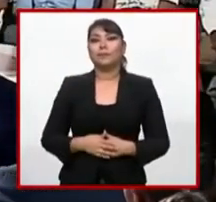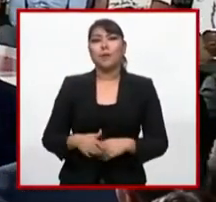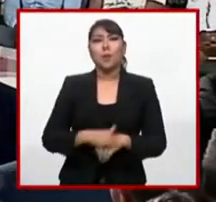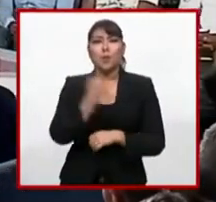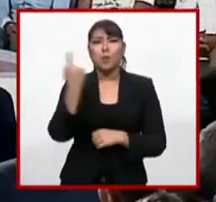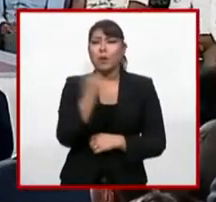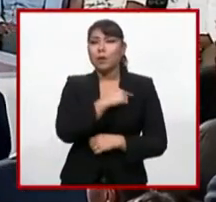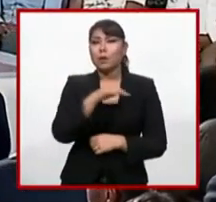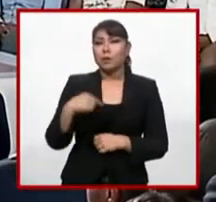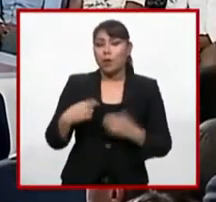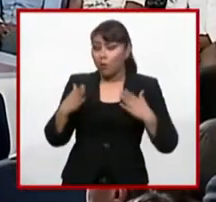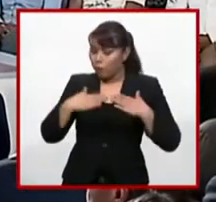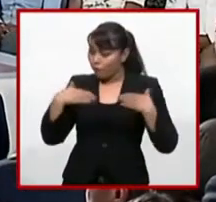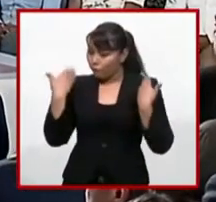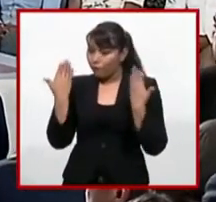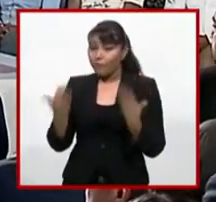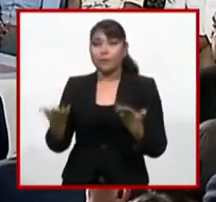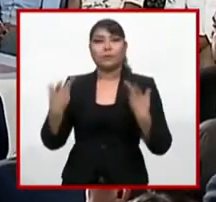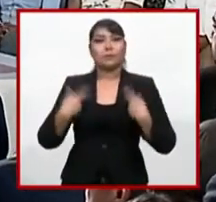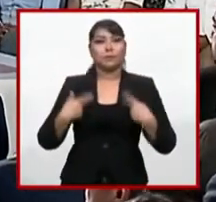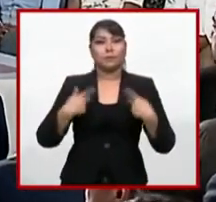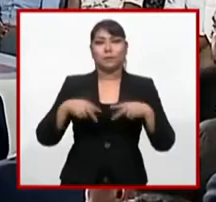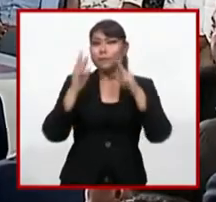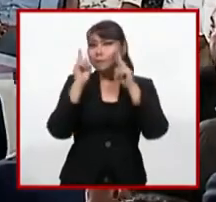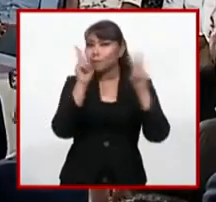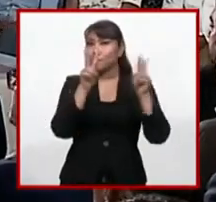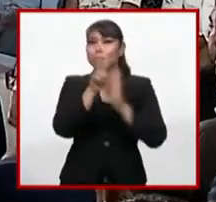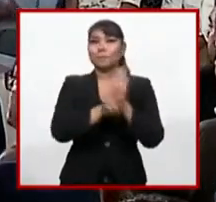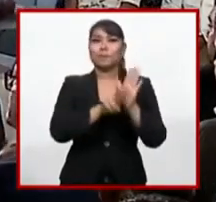gente. Y me gustaría compartirles un video.